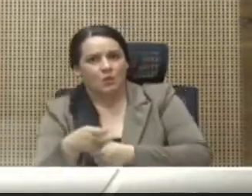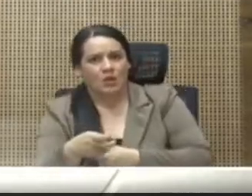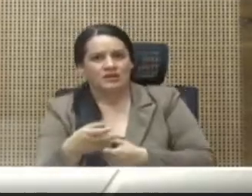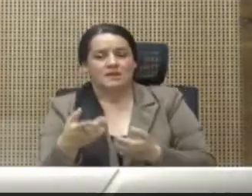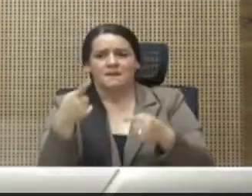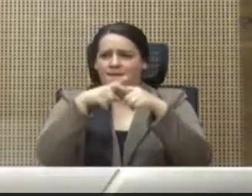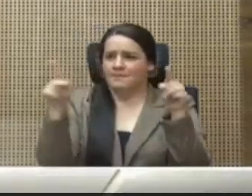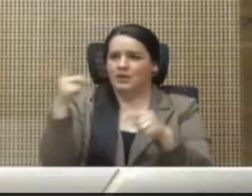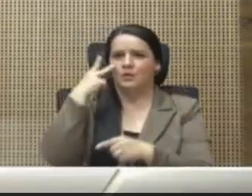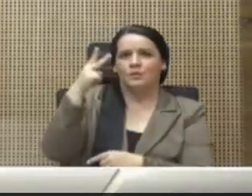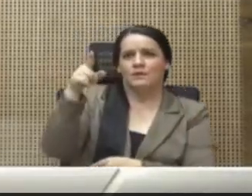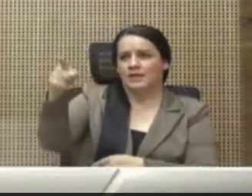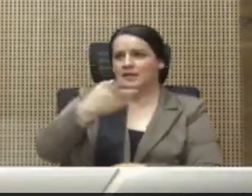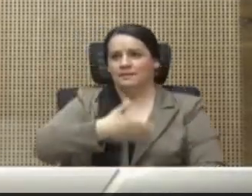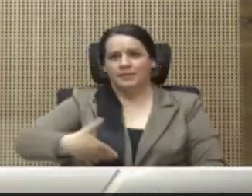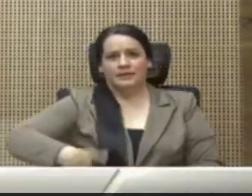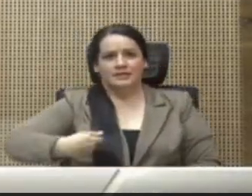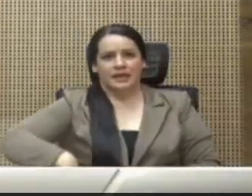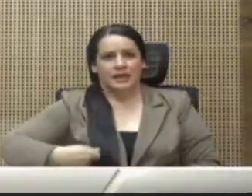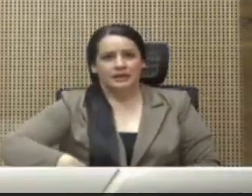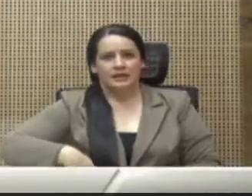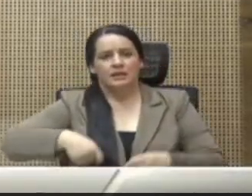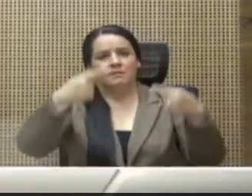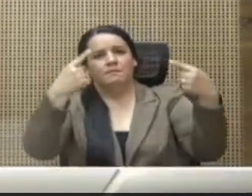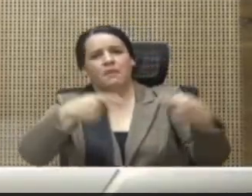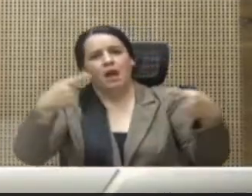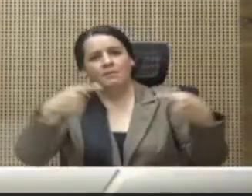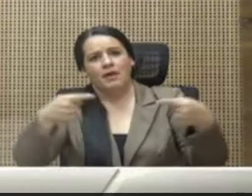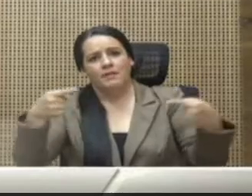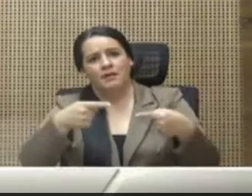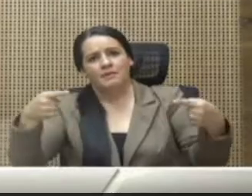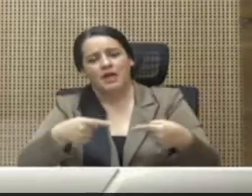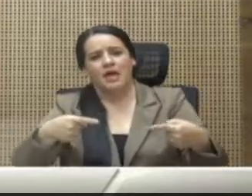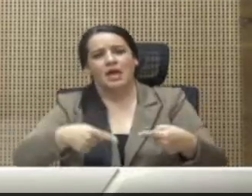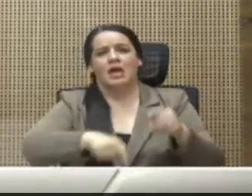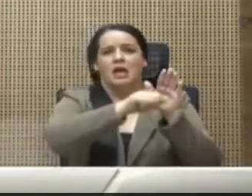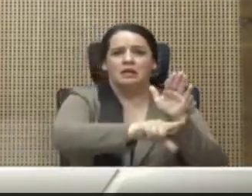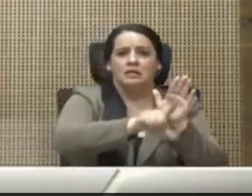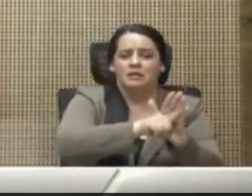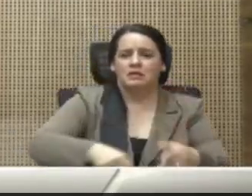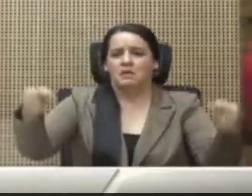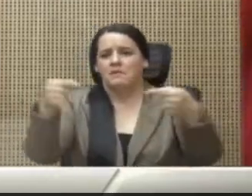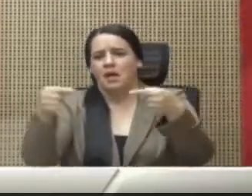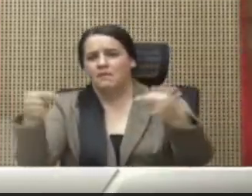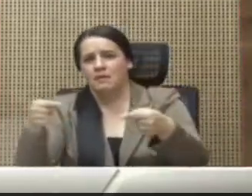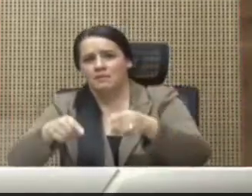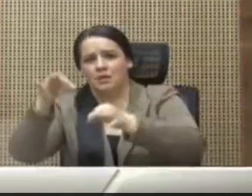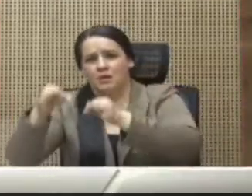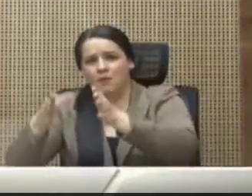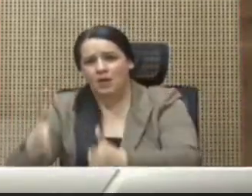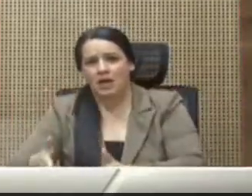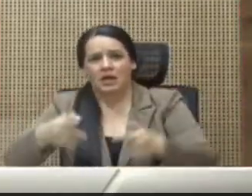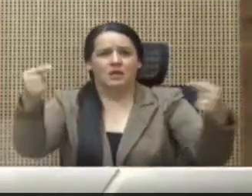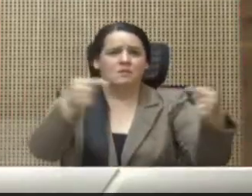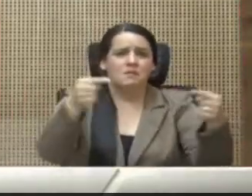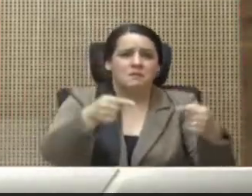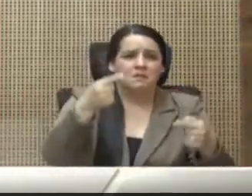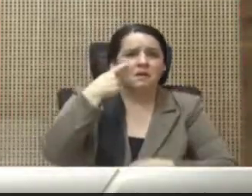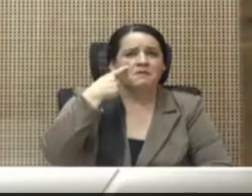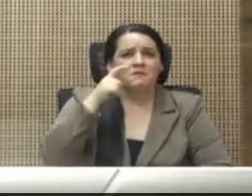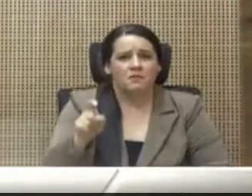Asamblea Legislativa, con los jueces, los fiscales y otros. Por cierto, nunca he visto al